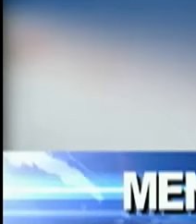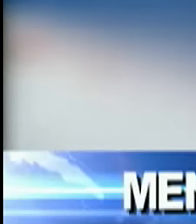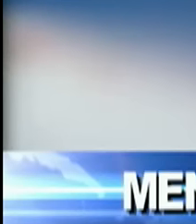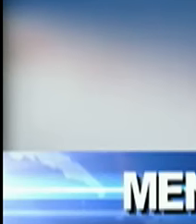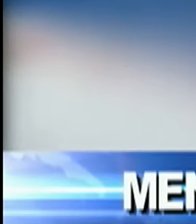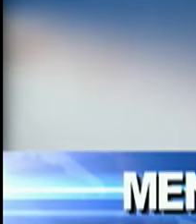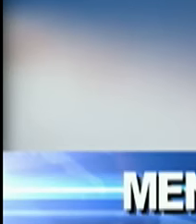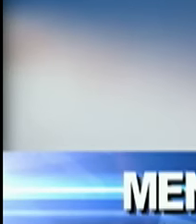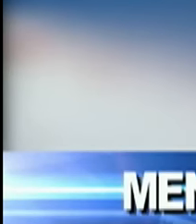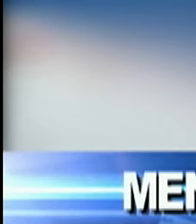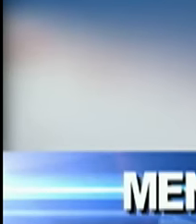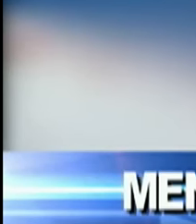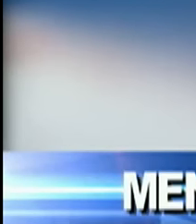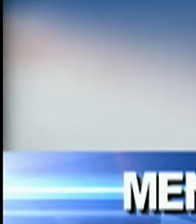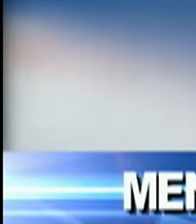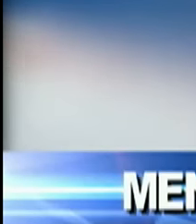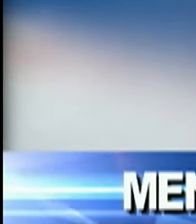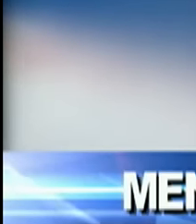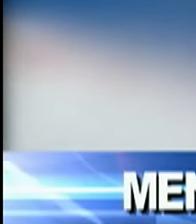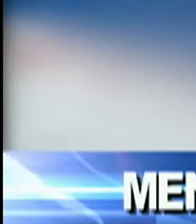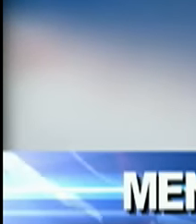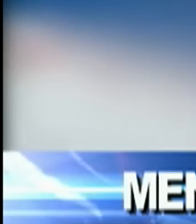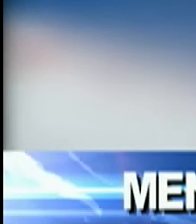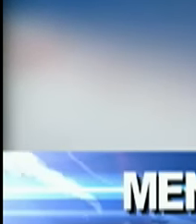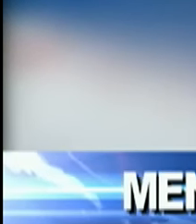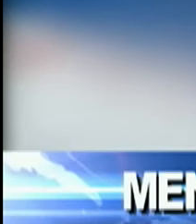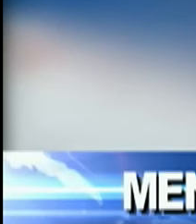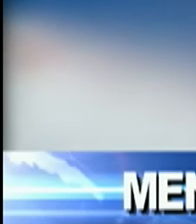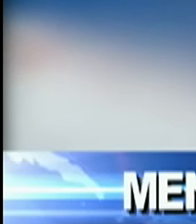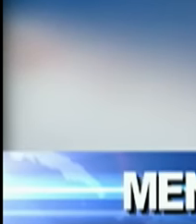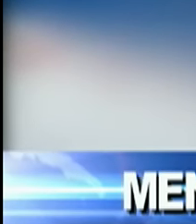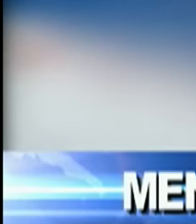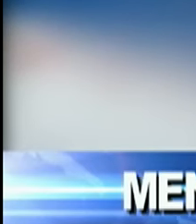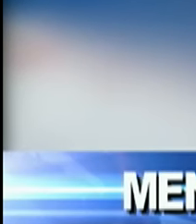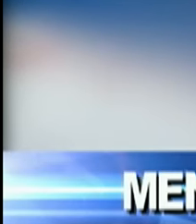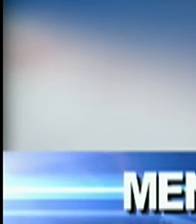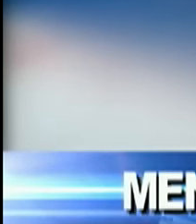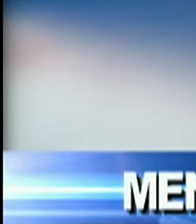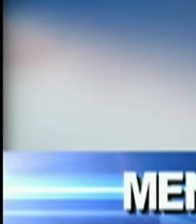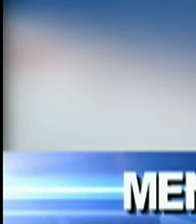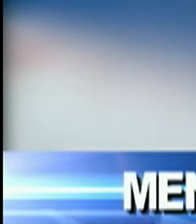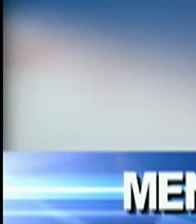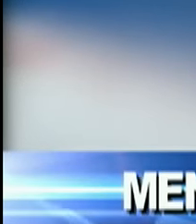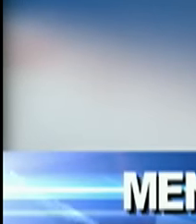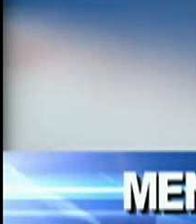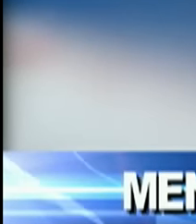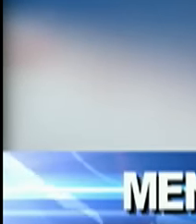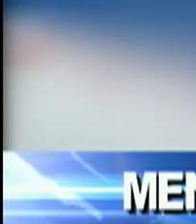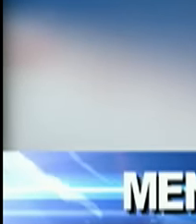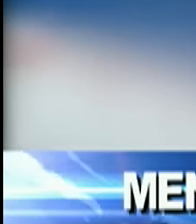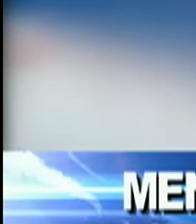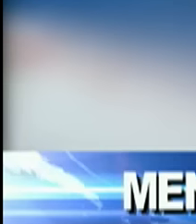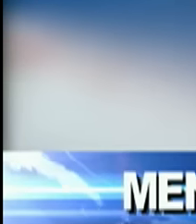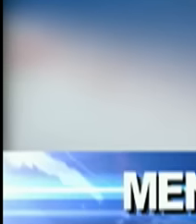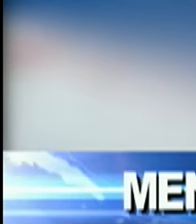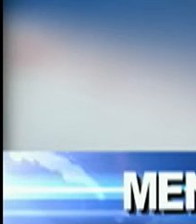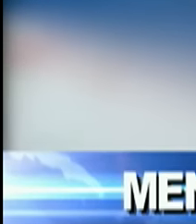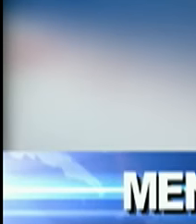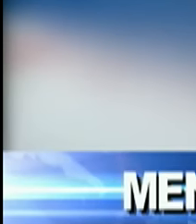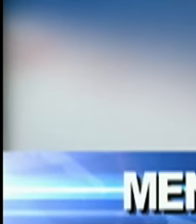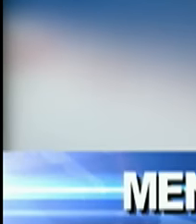polémica por video de estudiante consumiendo en el aula. Las imágenes fueron subidas a las redes